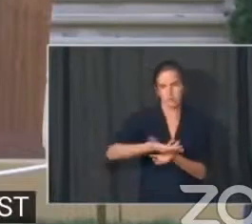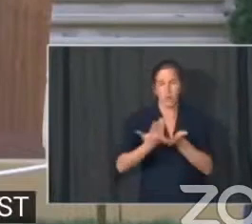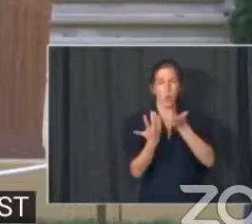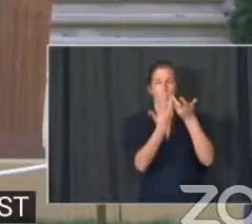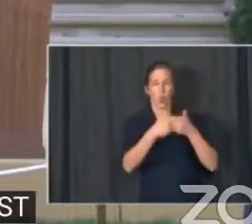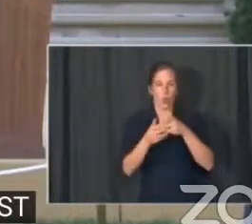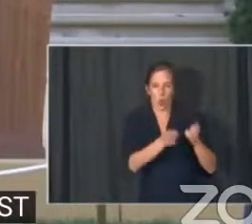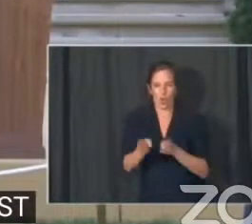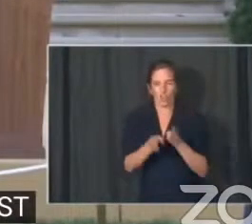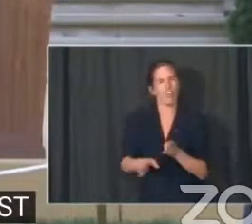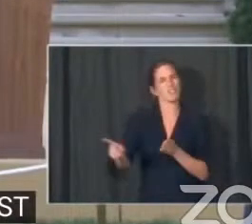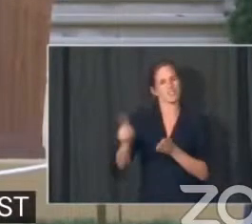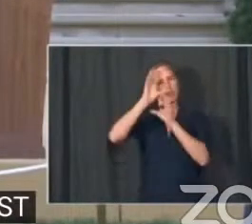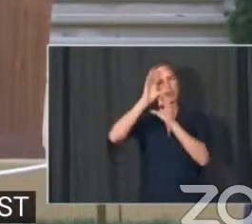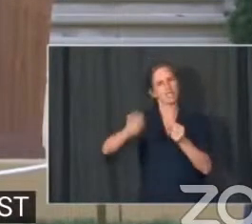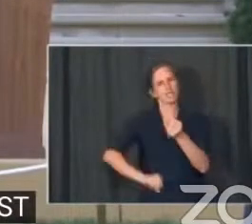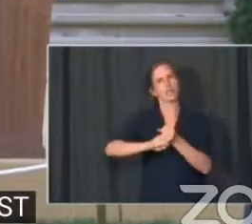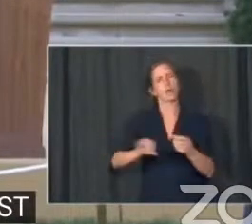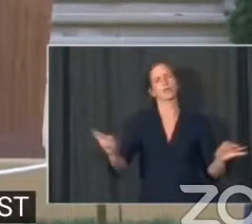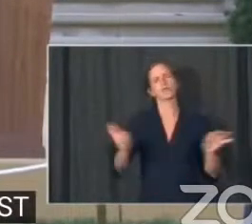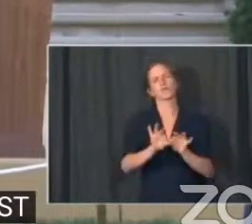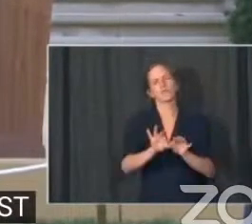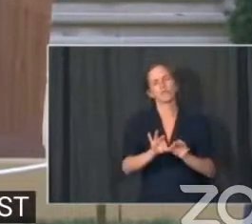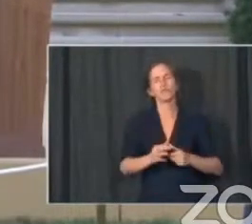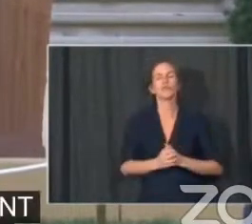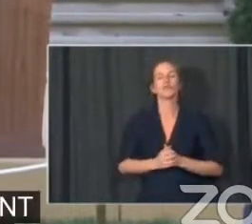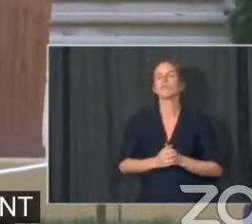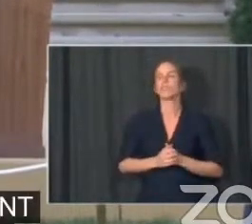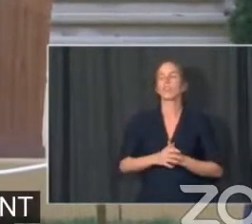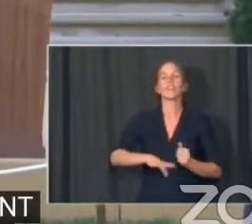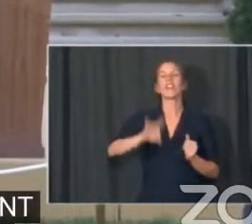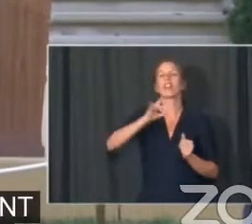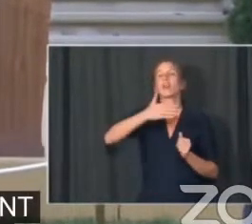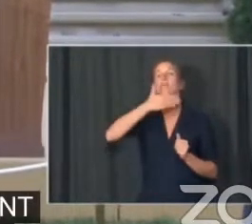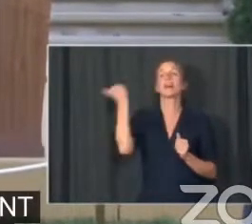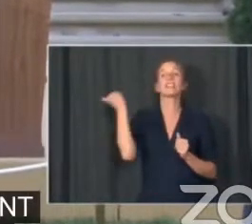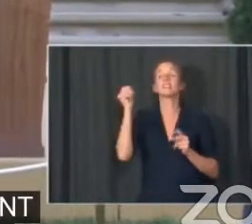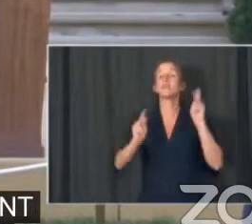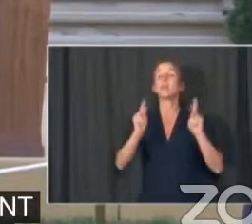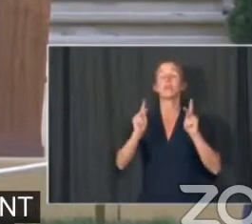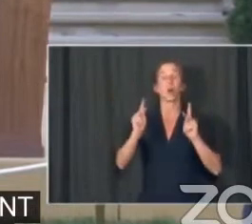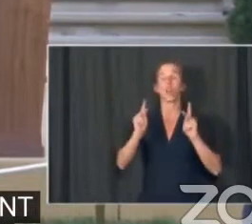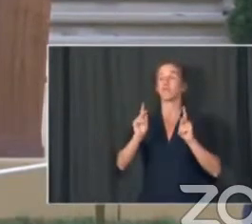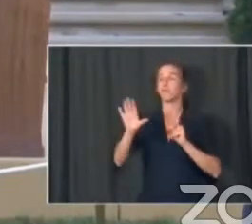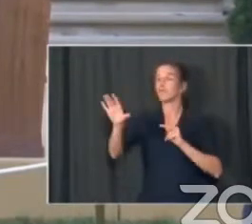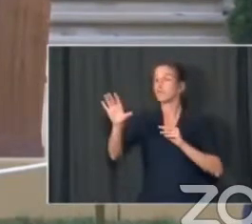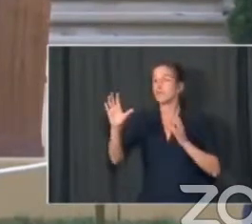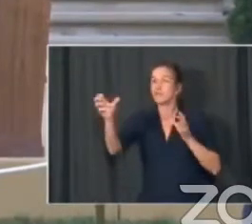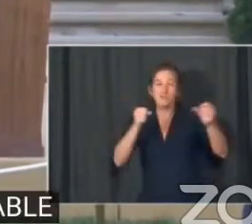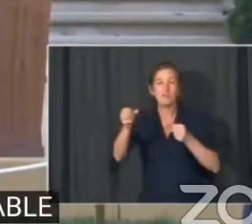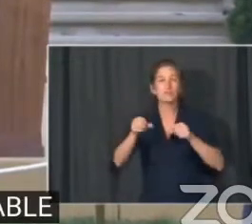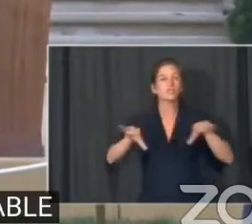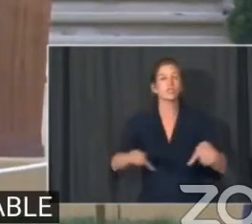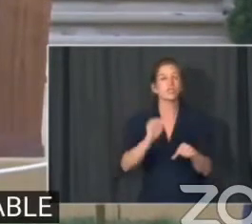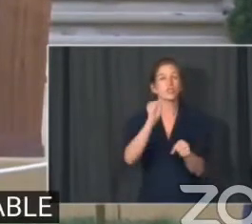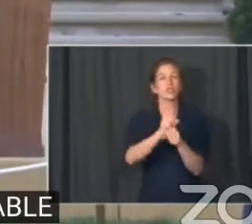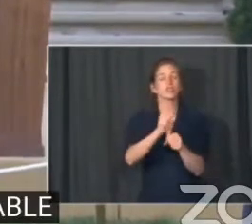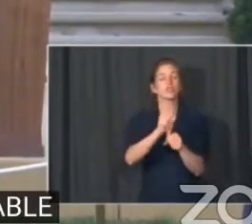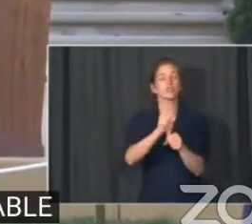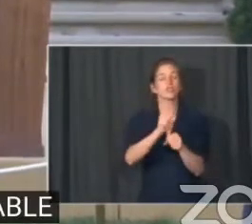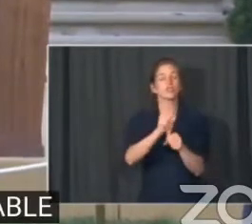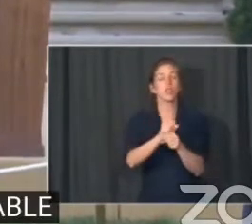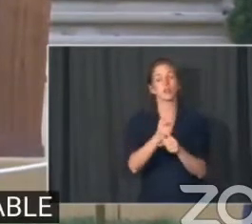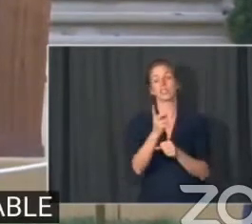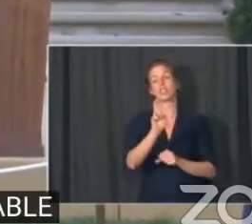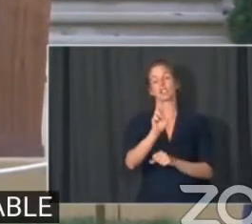una entrega segura, efectiva de la vacuna a las personas más vulnerables. Dr. Saleway, the world's most